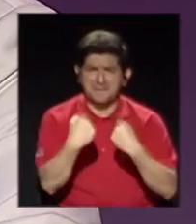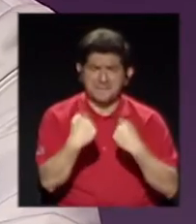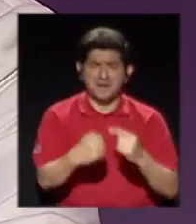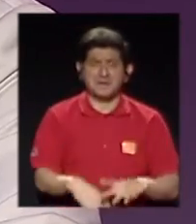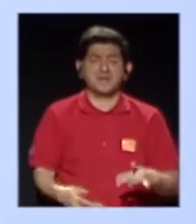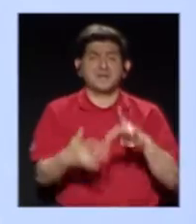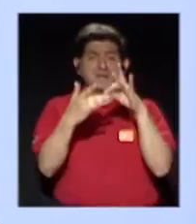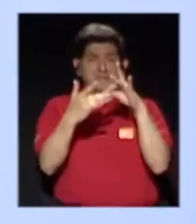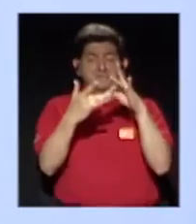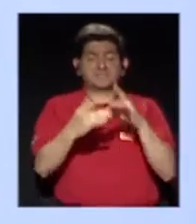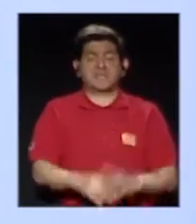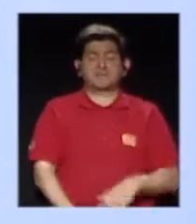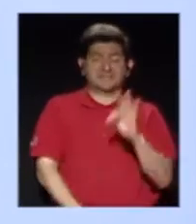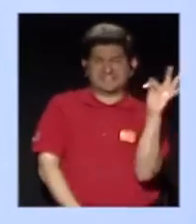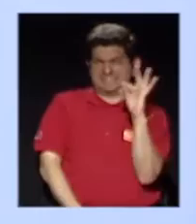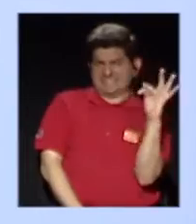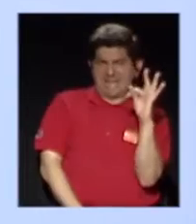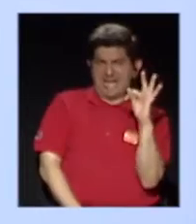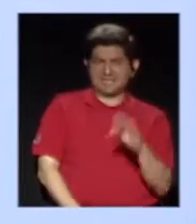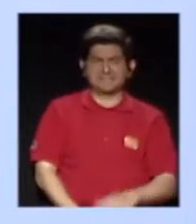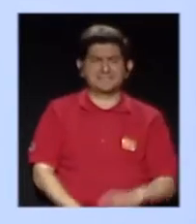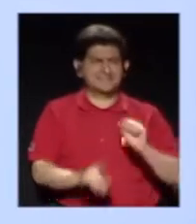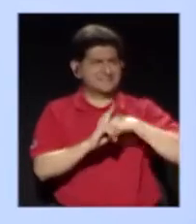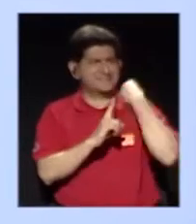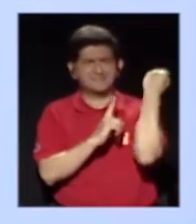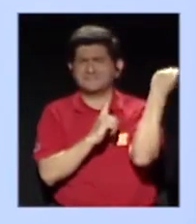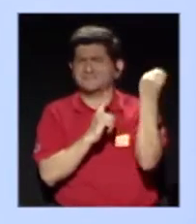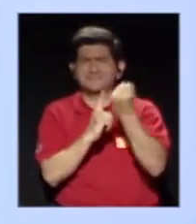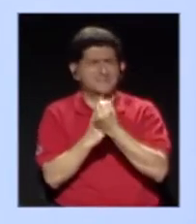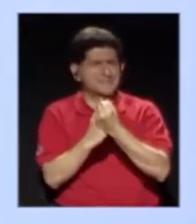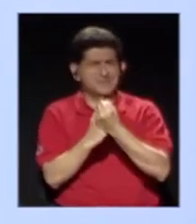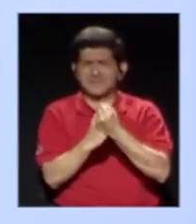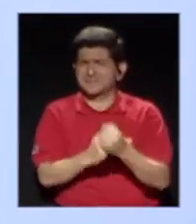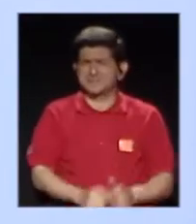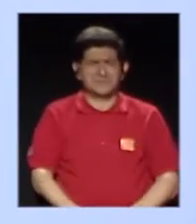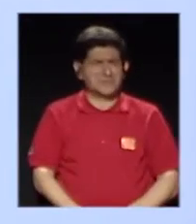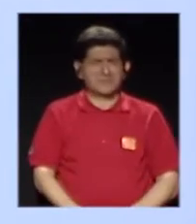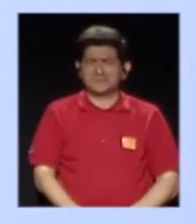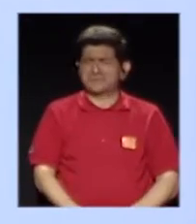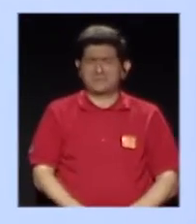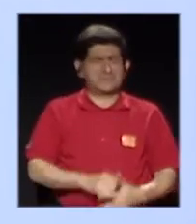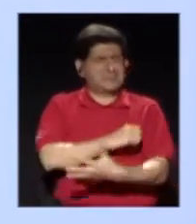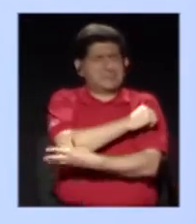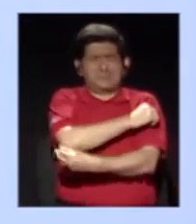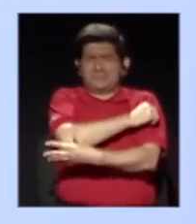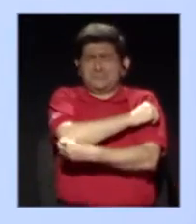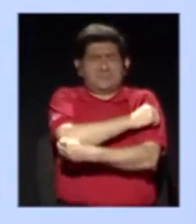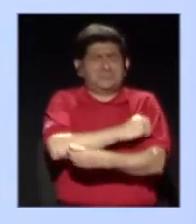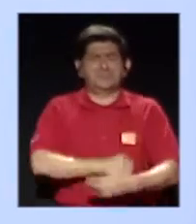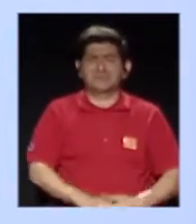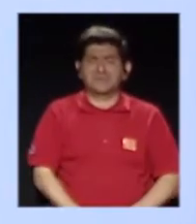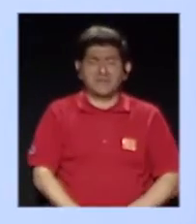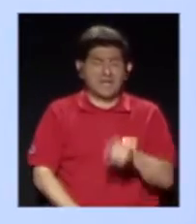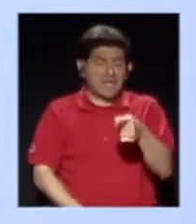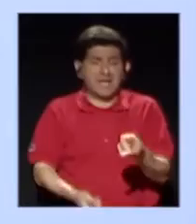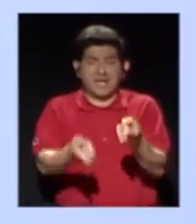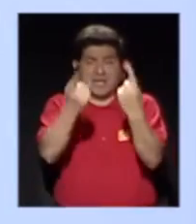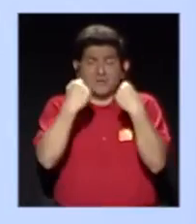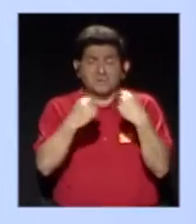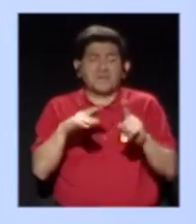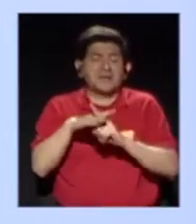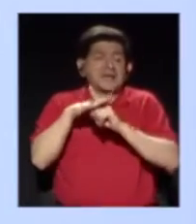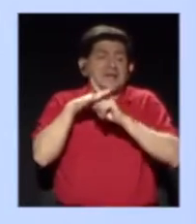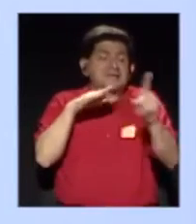sobre todo las transexuales es una forma realmente precaria referimos a que vienen literalmente